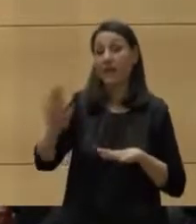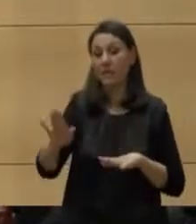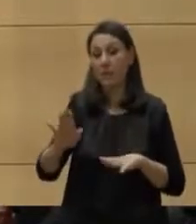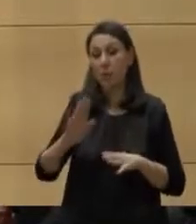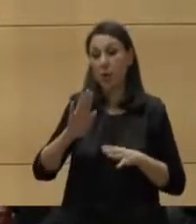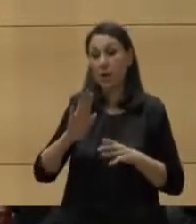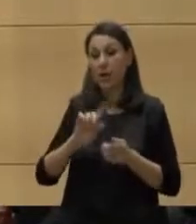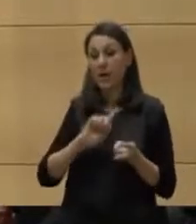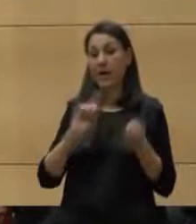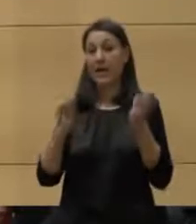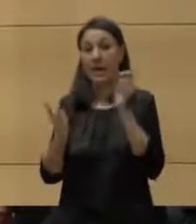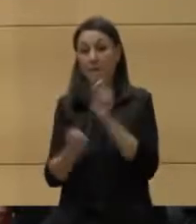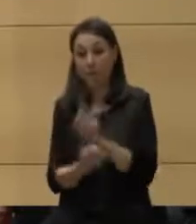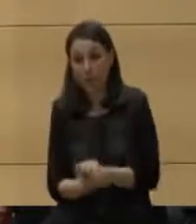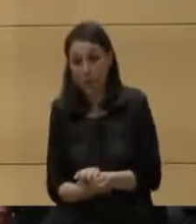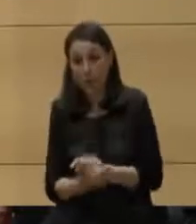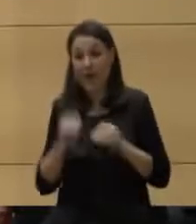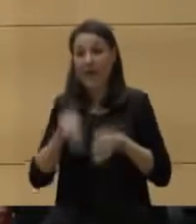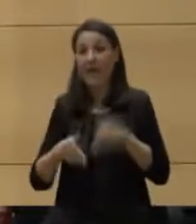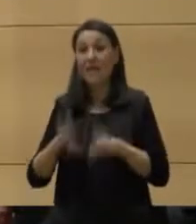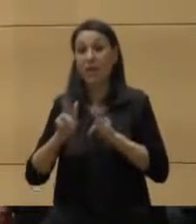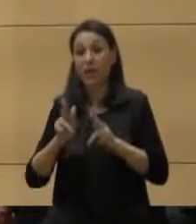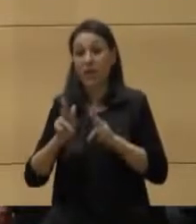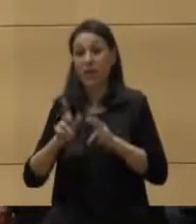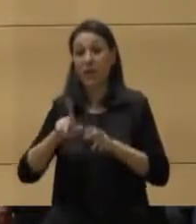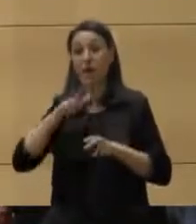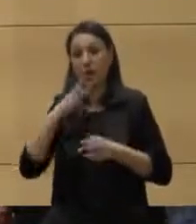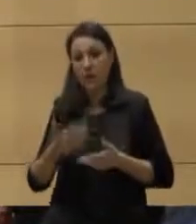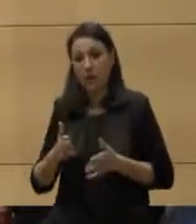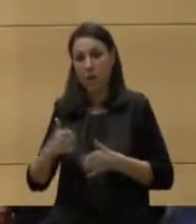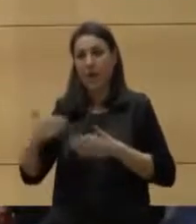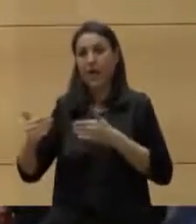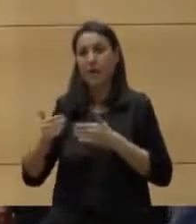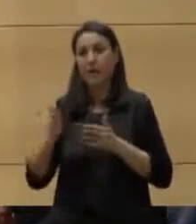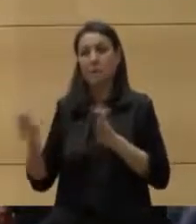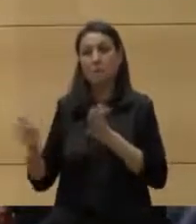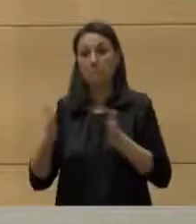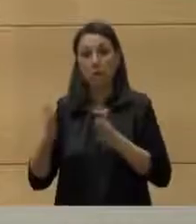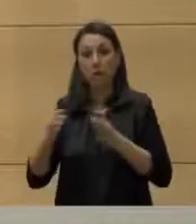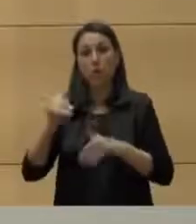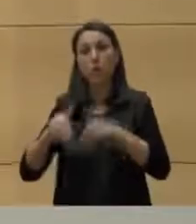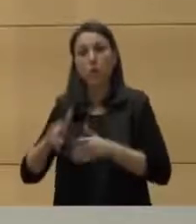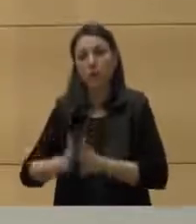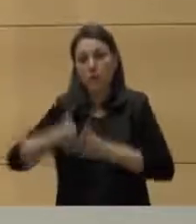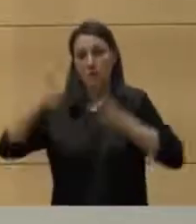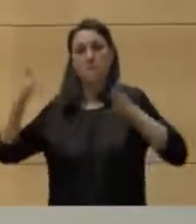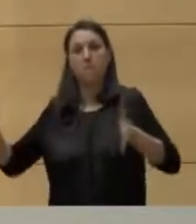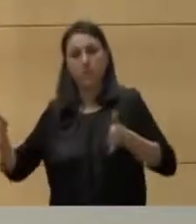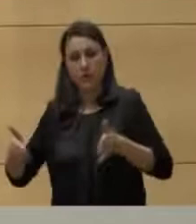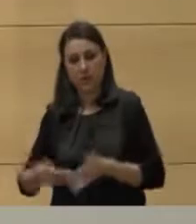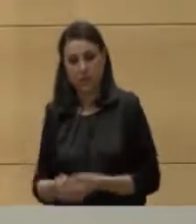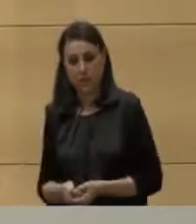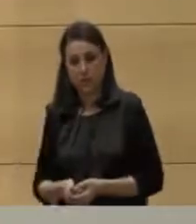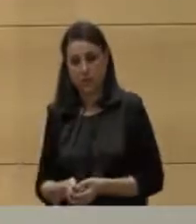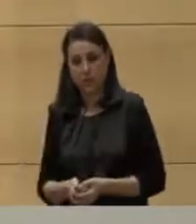se engrandeció durante estos periodos de este periodo llamado democrático. Ahora bien,